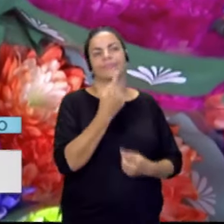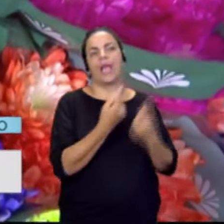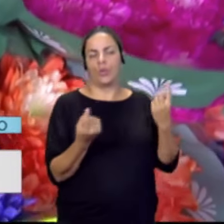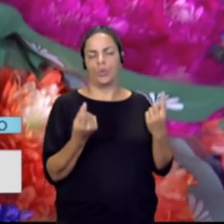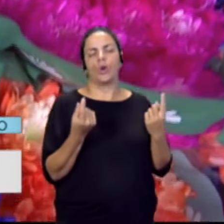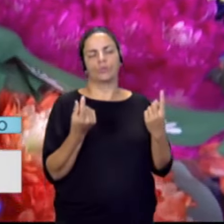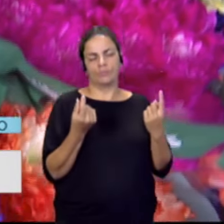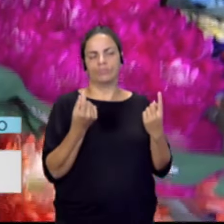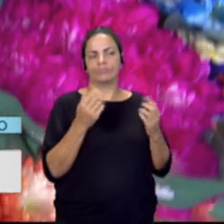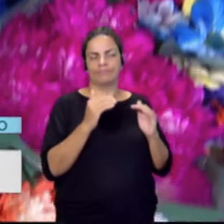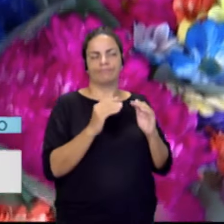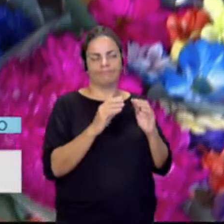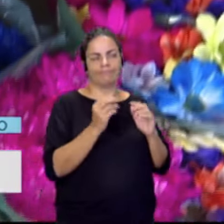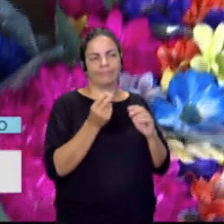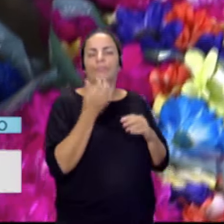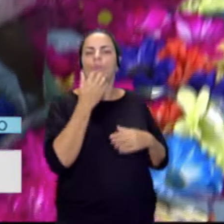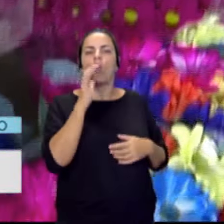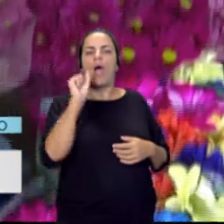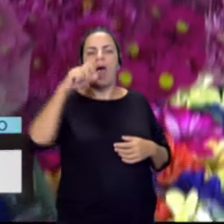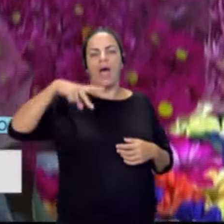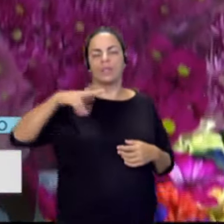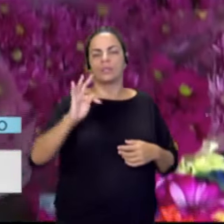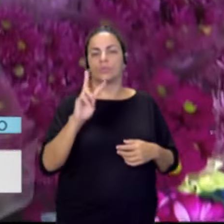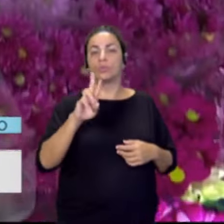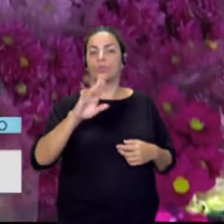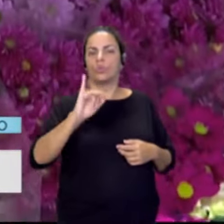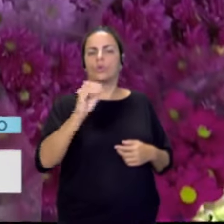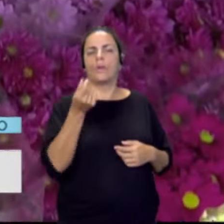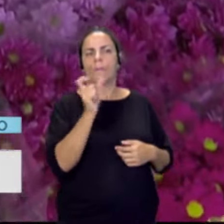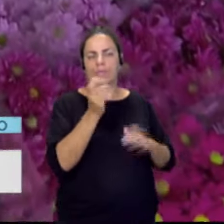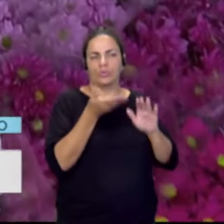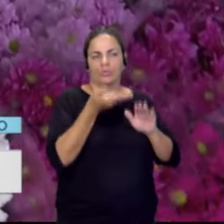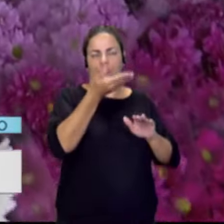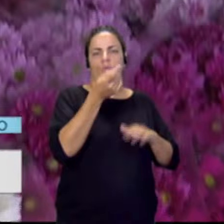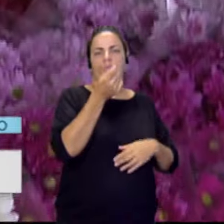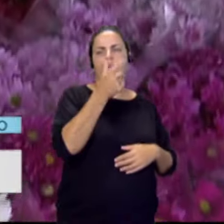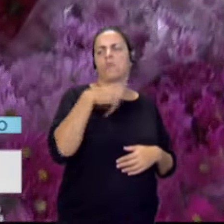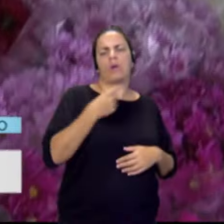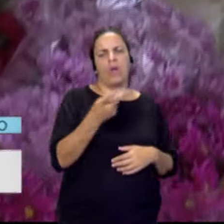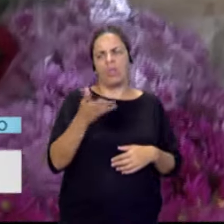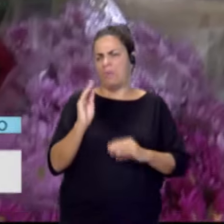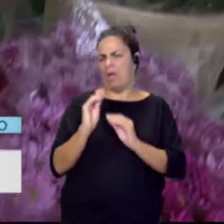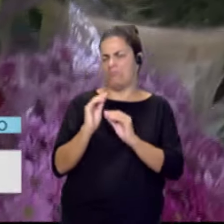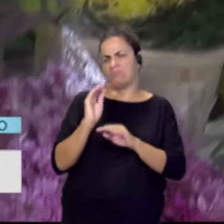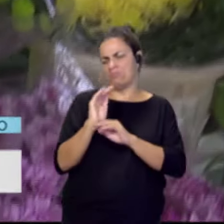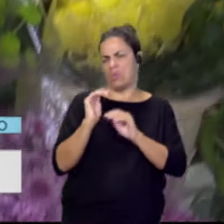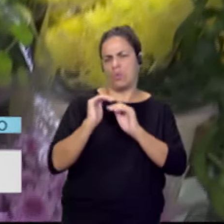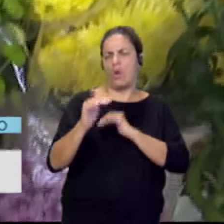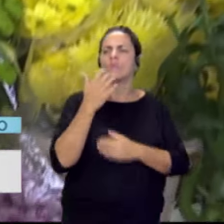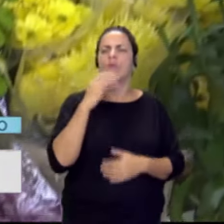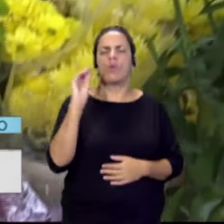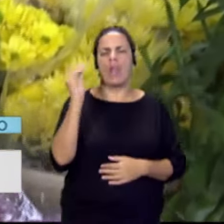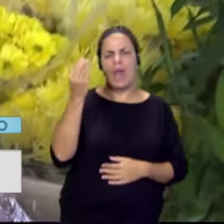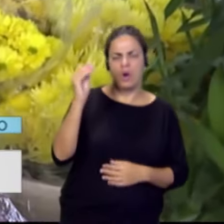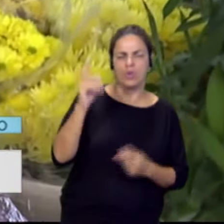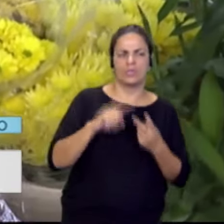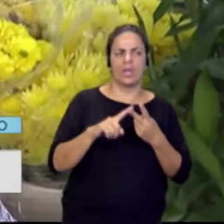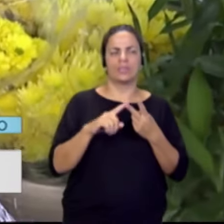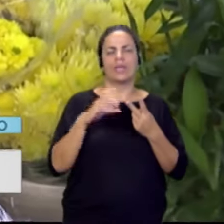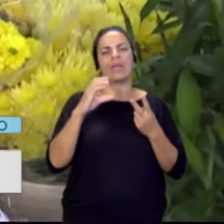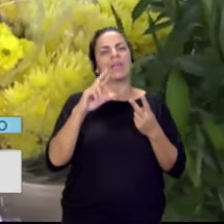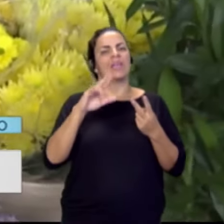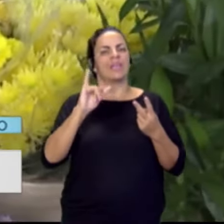el anturio, pero después lo demás se mantiene, la verdad. Es muy poquita cosa las rosas, a lo mejor el crisantemo se mantiene, lo